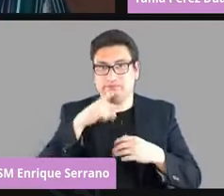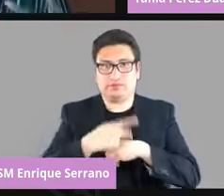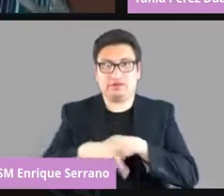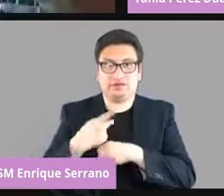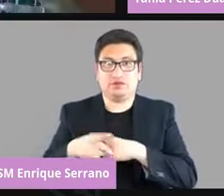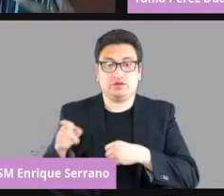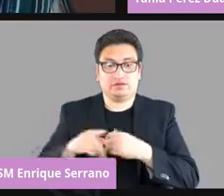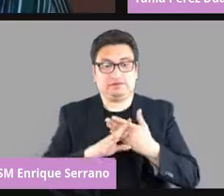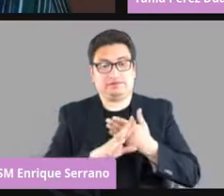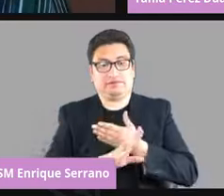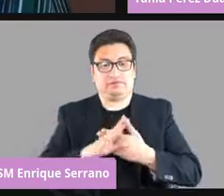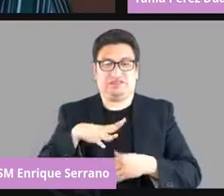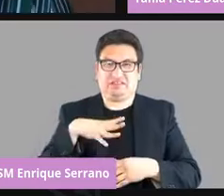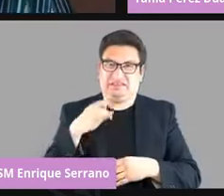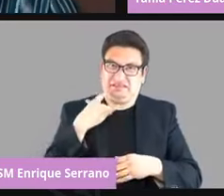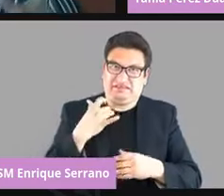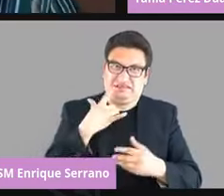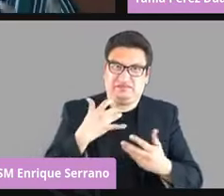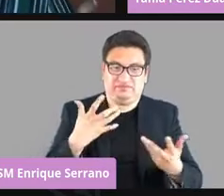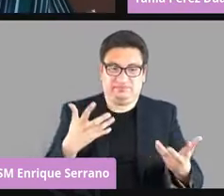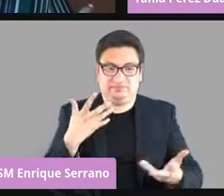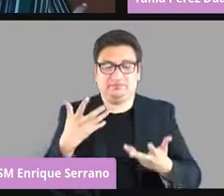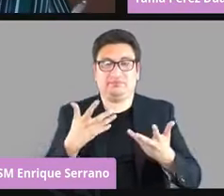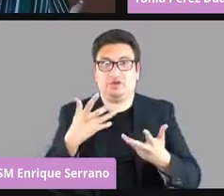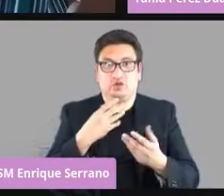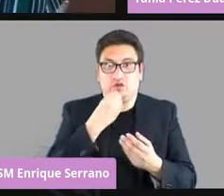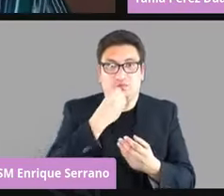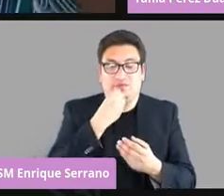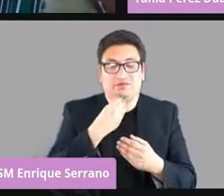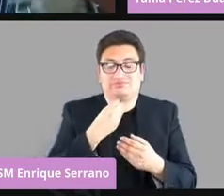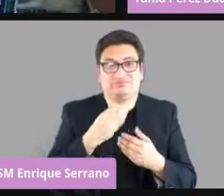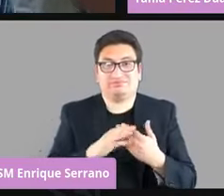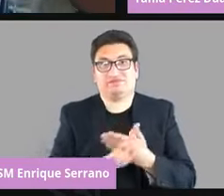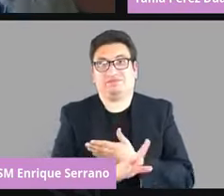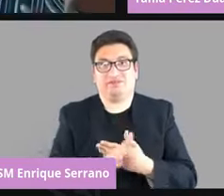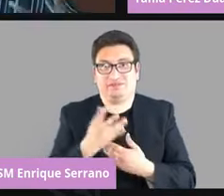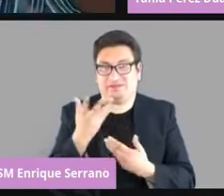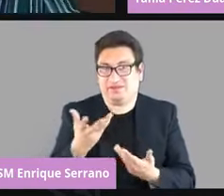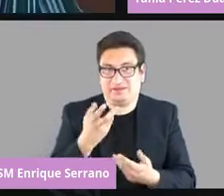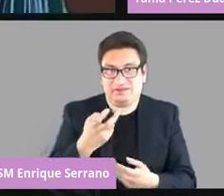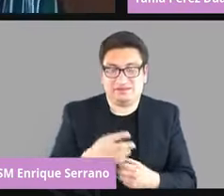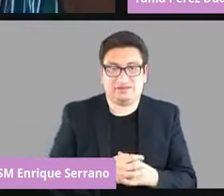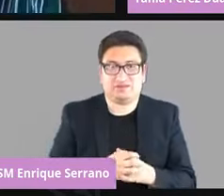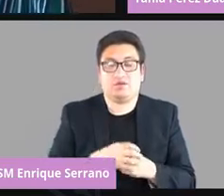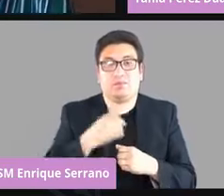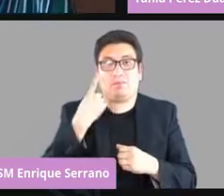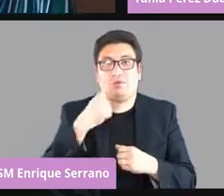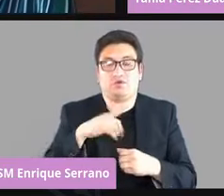el esfuerzo que representa. Es decir, evita comer, entiendo. Evita comer para